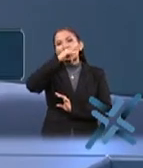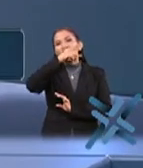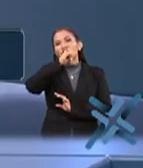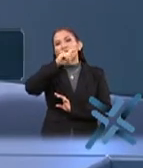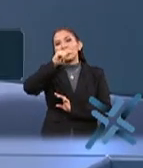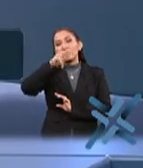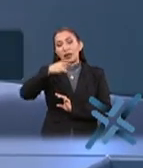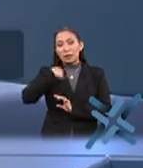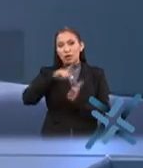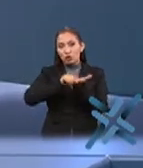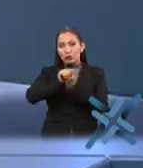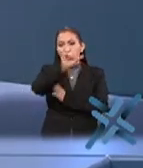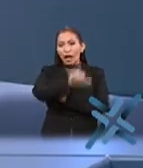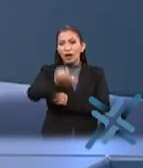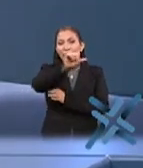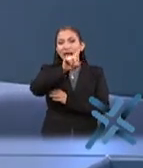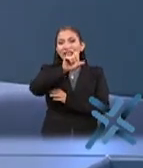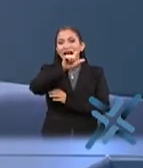mi Twitter es